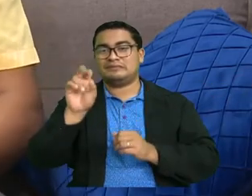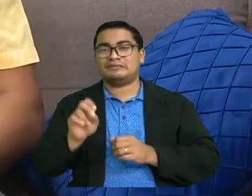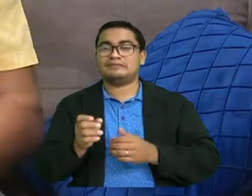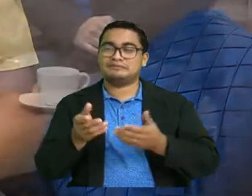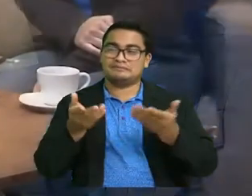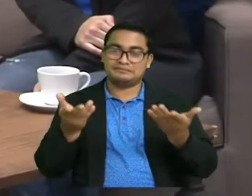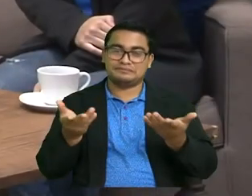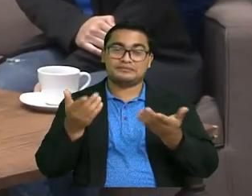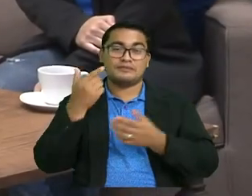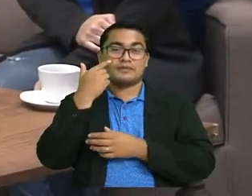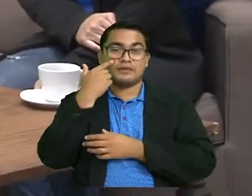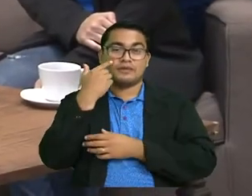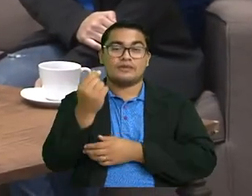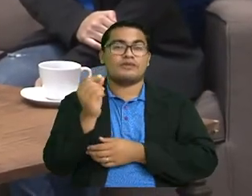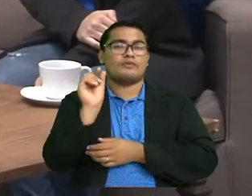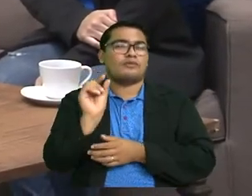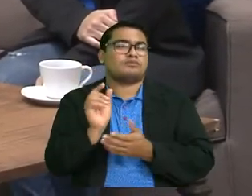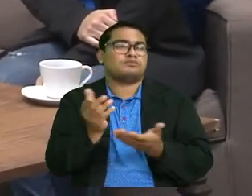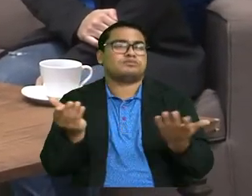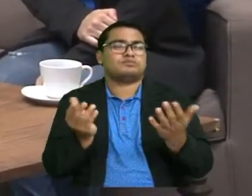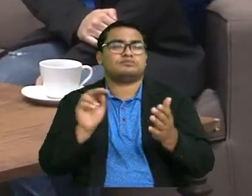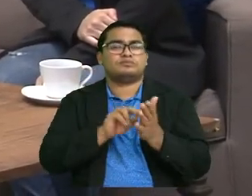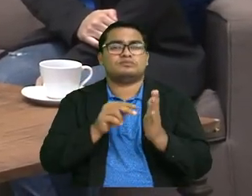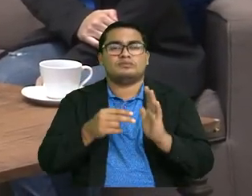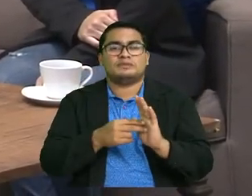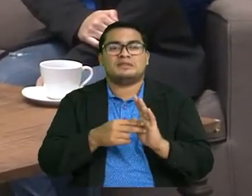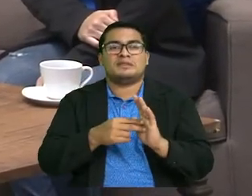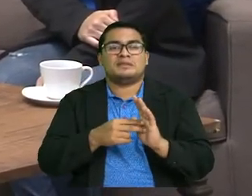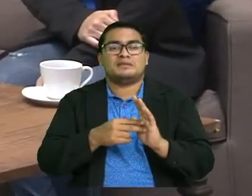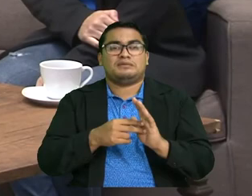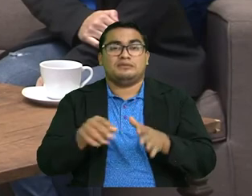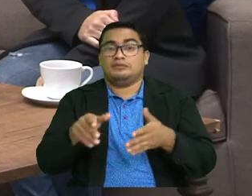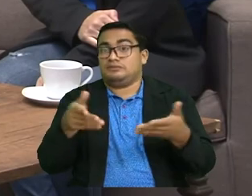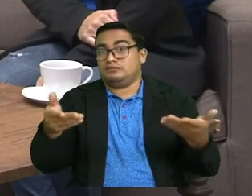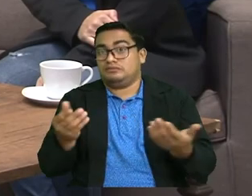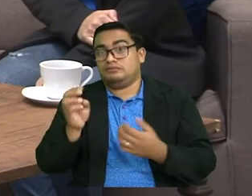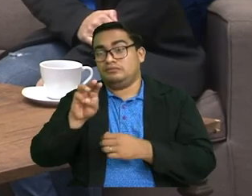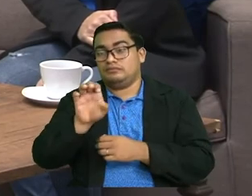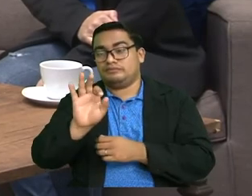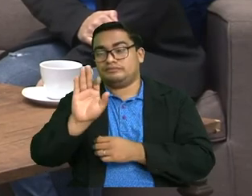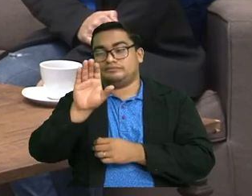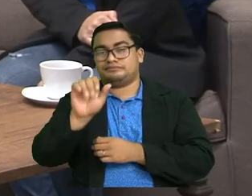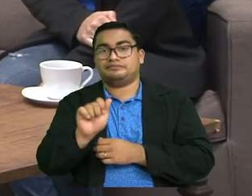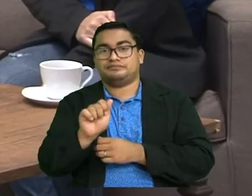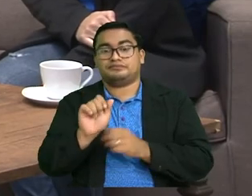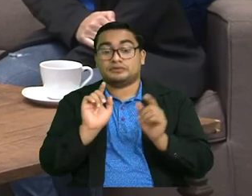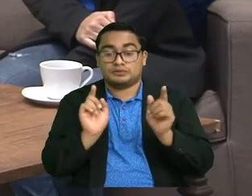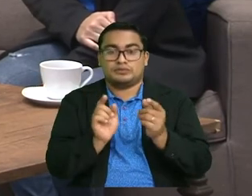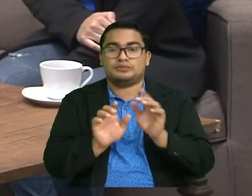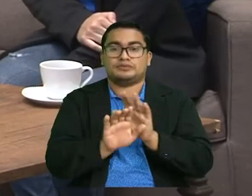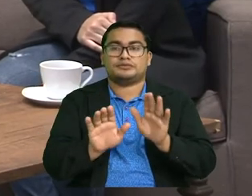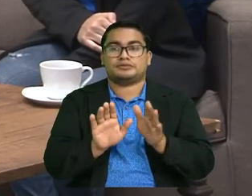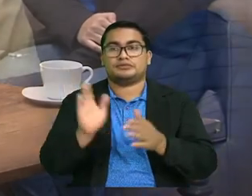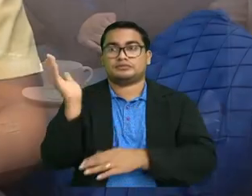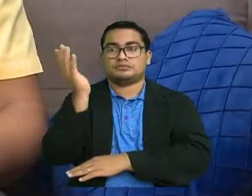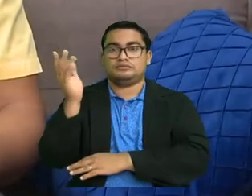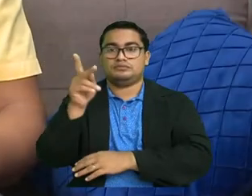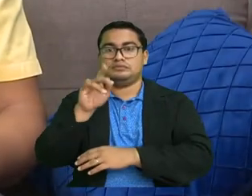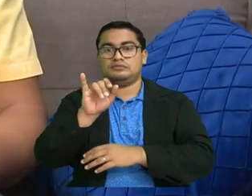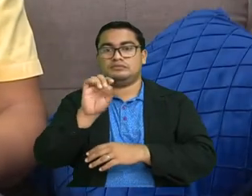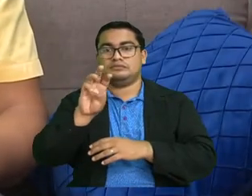compañera, pues conocer un poquito lo que significa para el MEFCA, ¿no? Brevemente, a modo de conclusión, Expo PYME